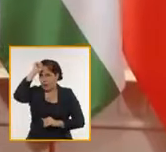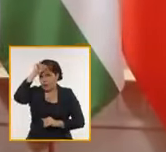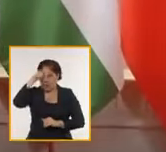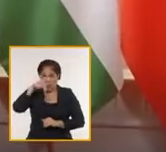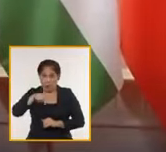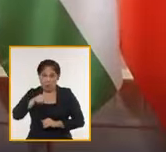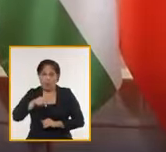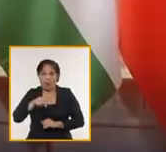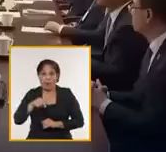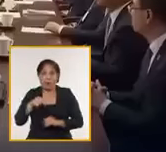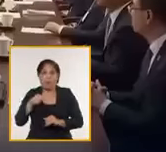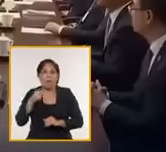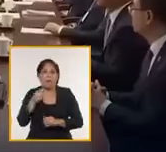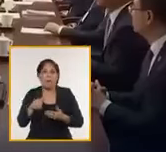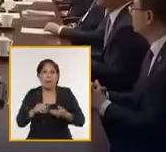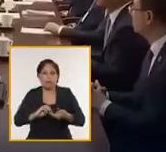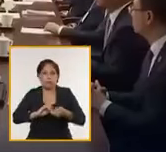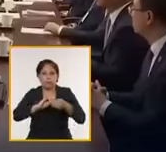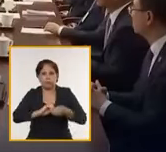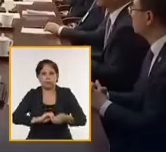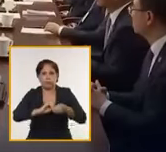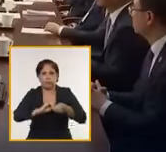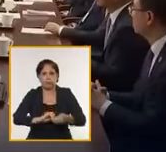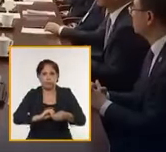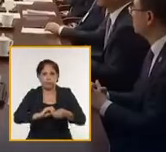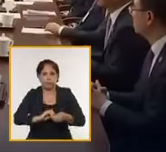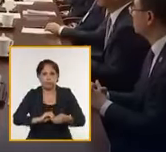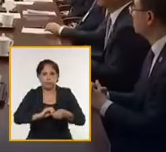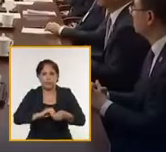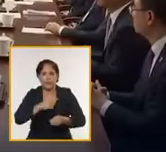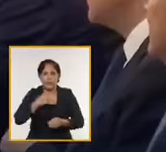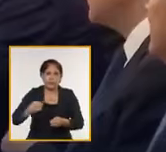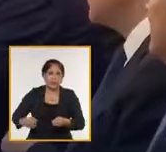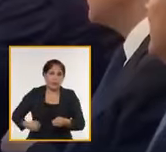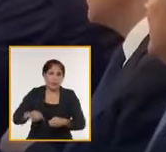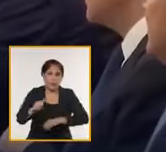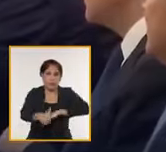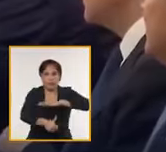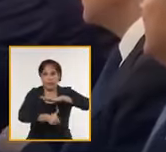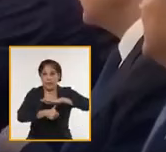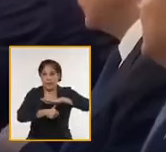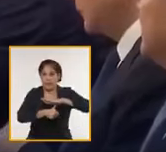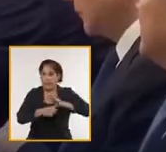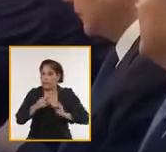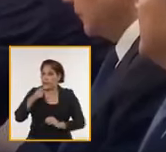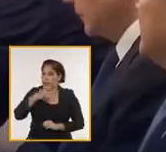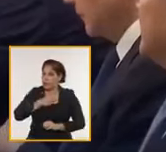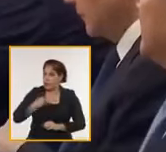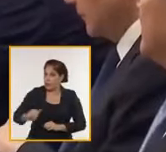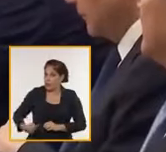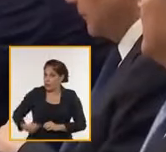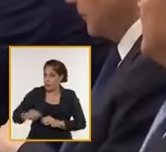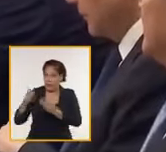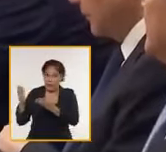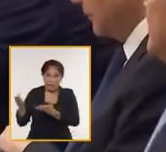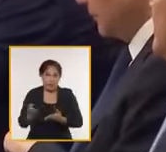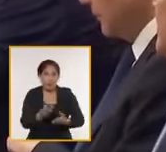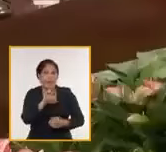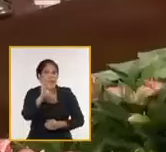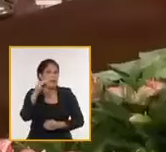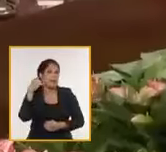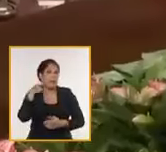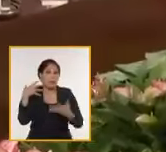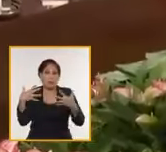Modi, estrecha la mano de su mayor rival regional, China. El presidente Xi Jinping recibe a Modi después de más de 7